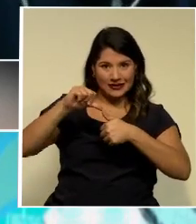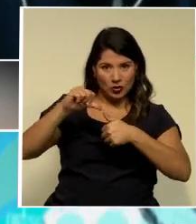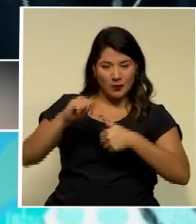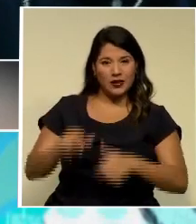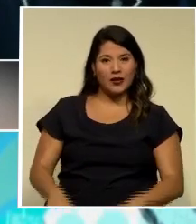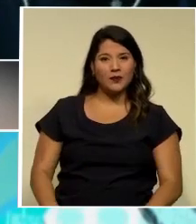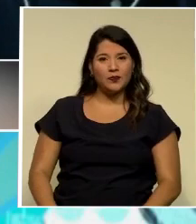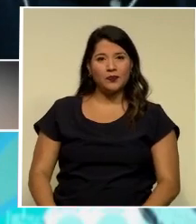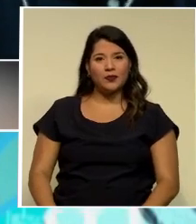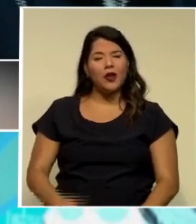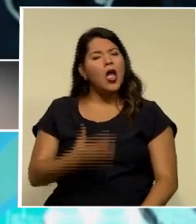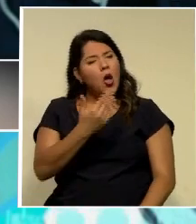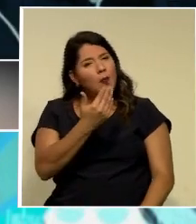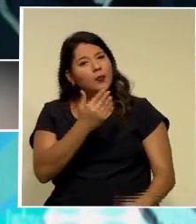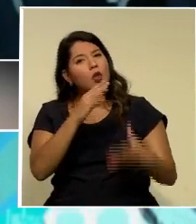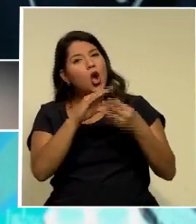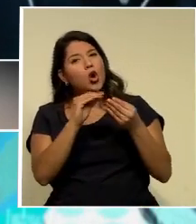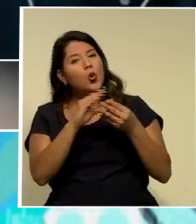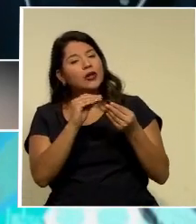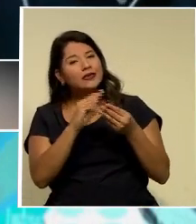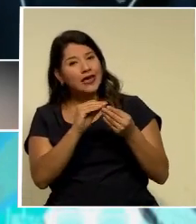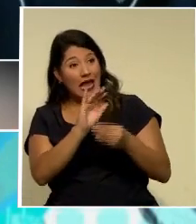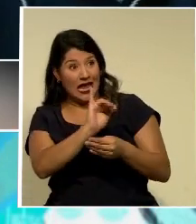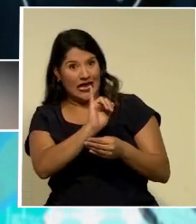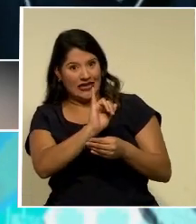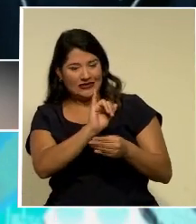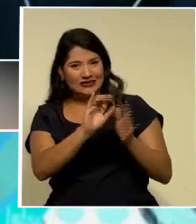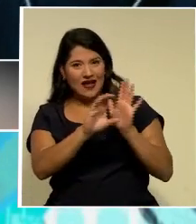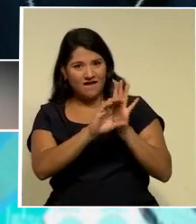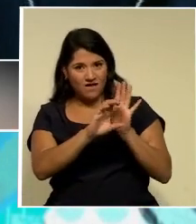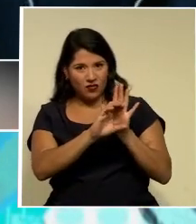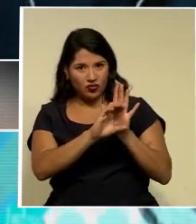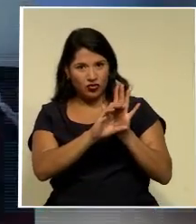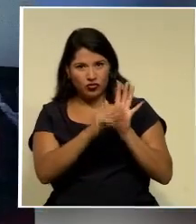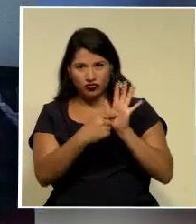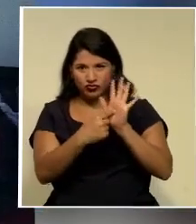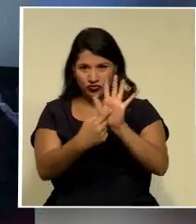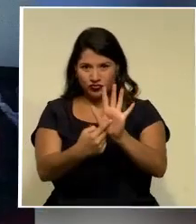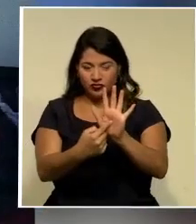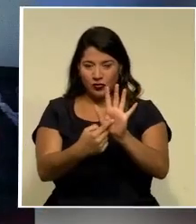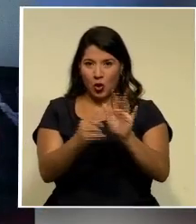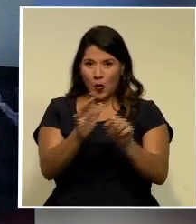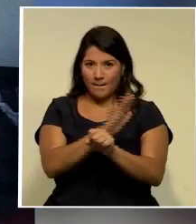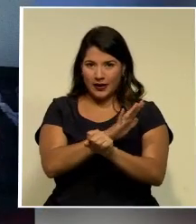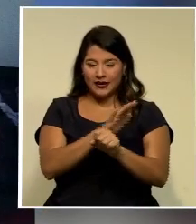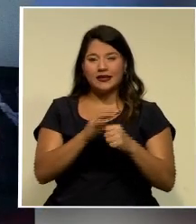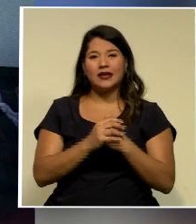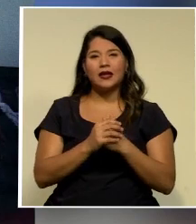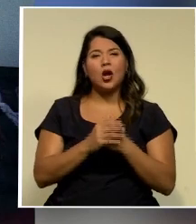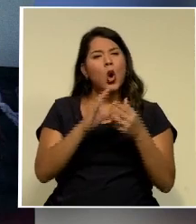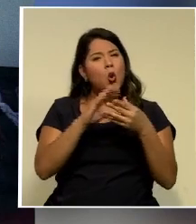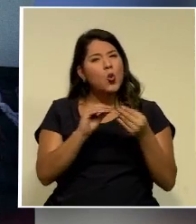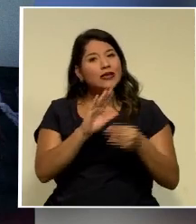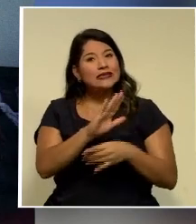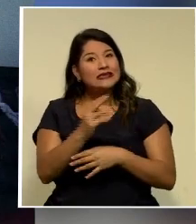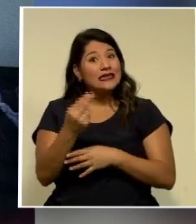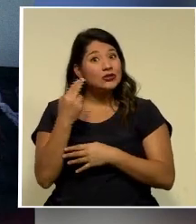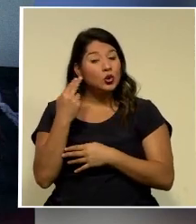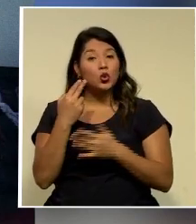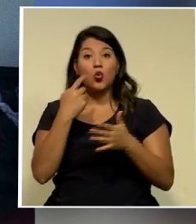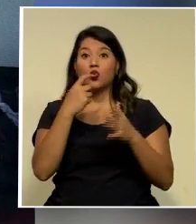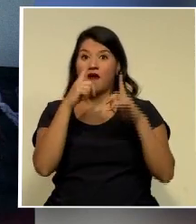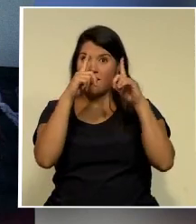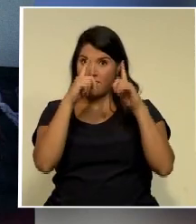El Contanos un Salvador. poco, contanos un poco esta foto. Vamos a tirarla a full y un poco la historia. Es una foto muy dura.